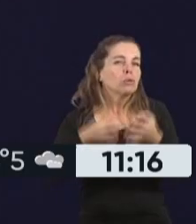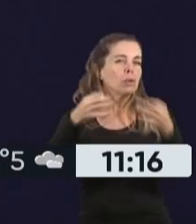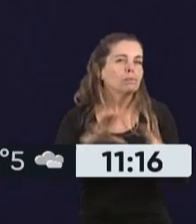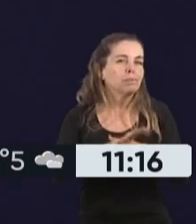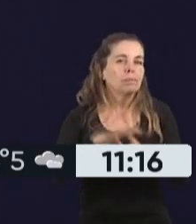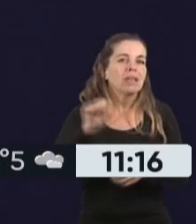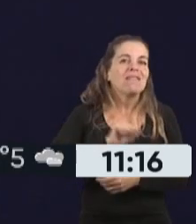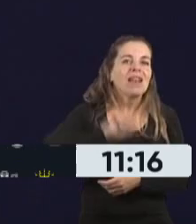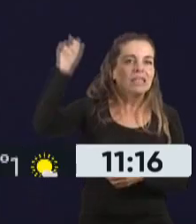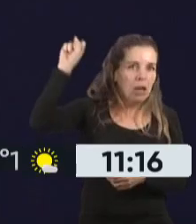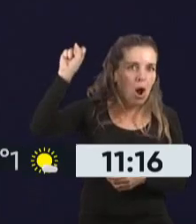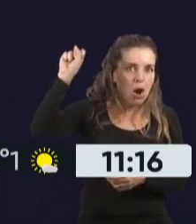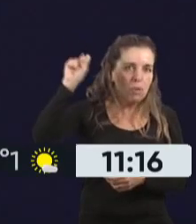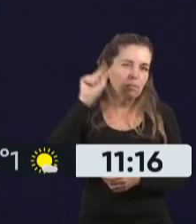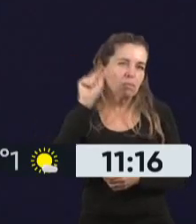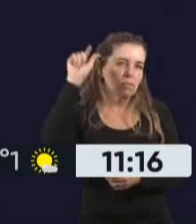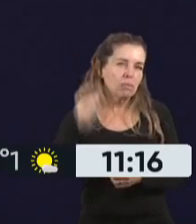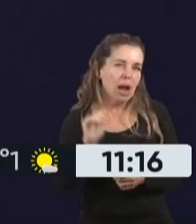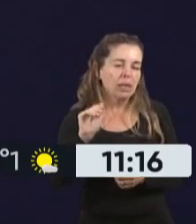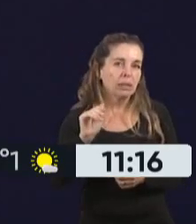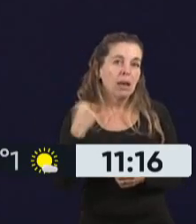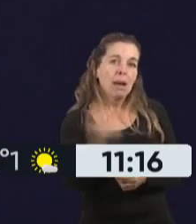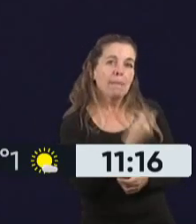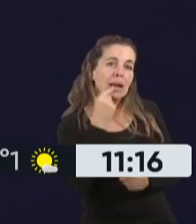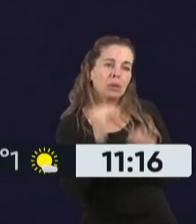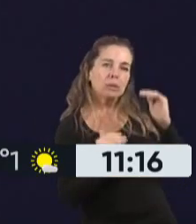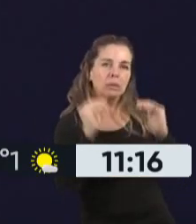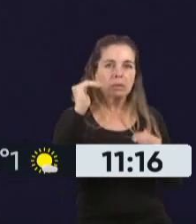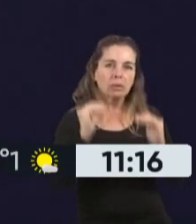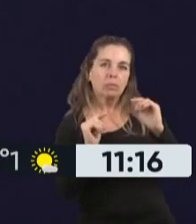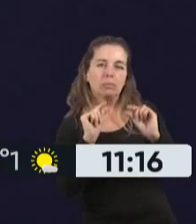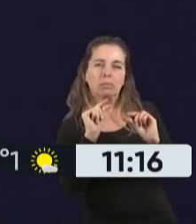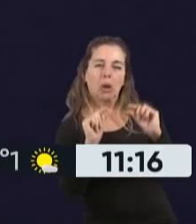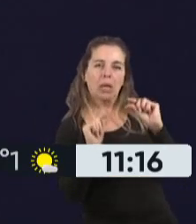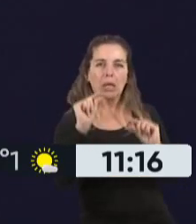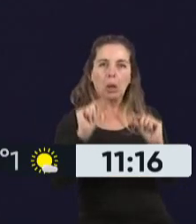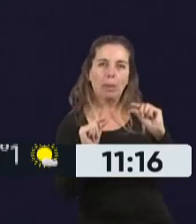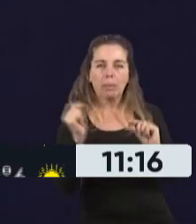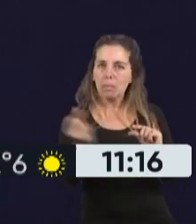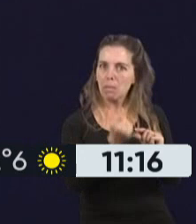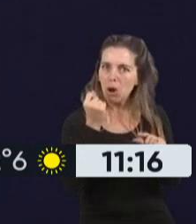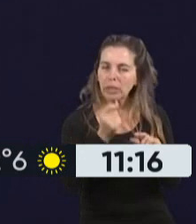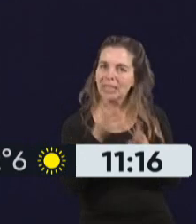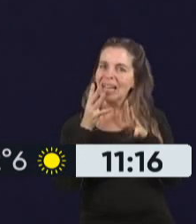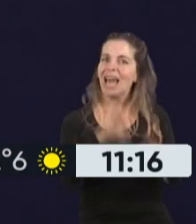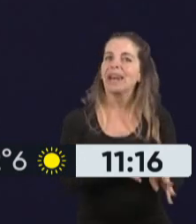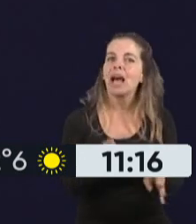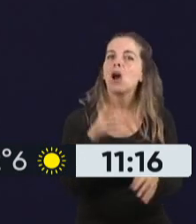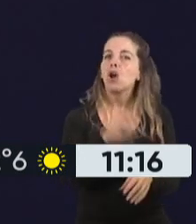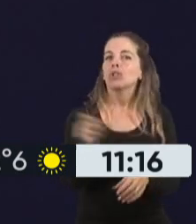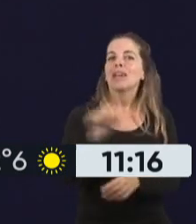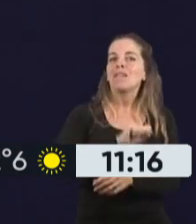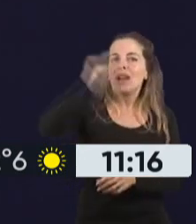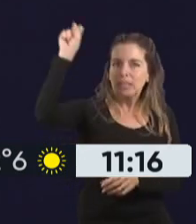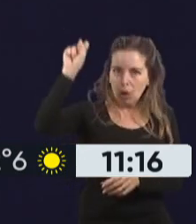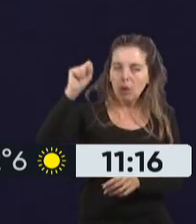inflación general. Bueno, para nosotros es una variable importante de cómo marcha la batalla contra la inflación, independientemente del número